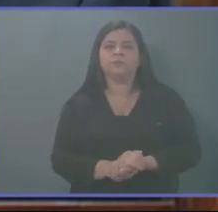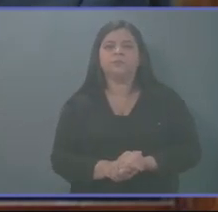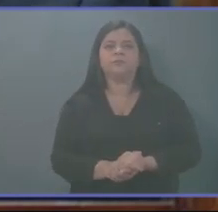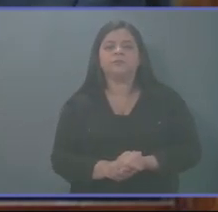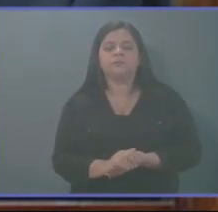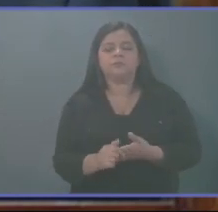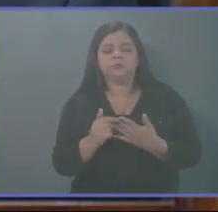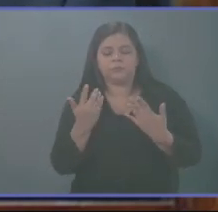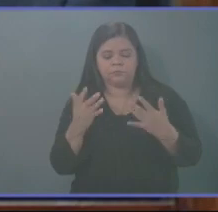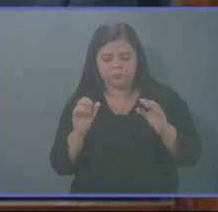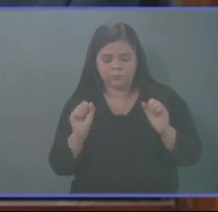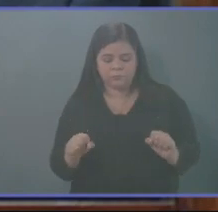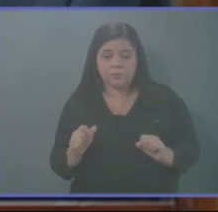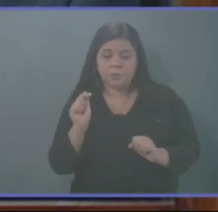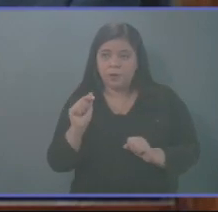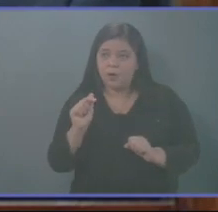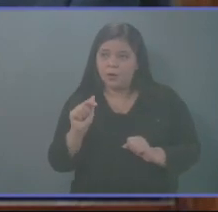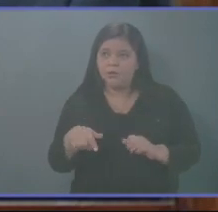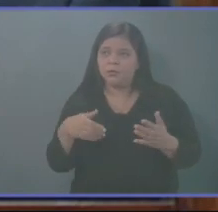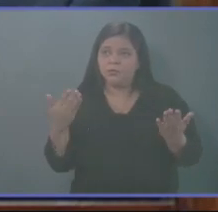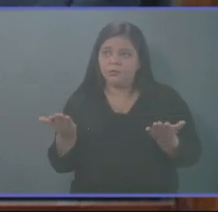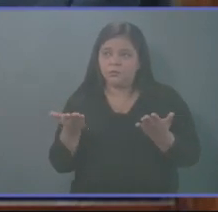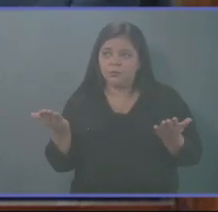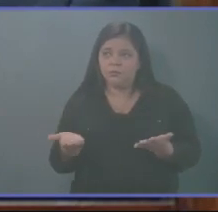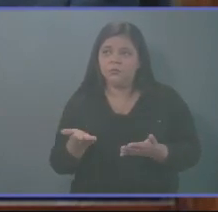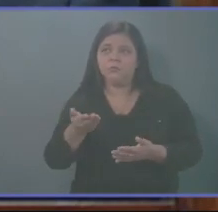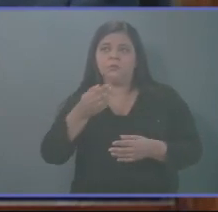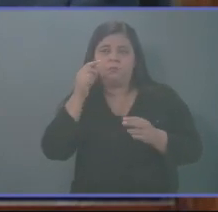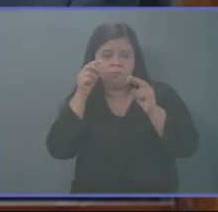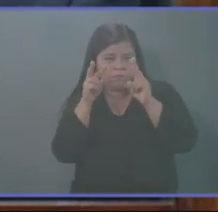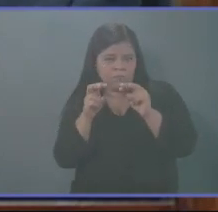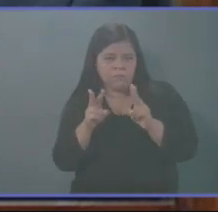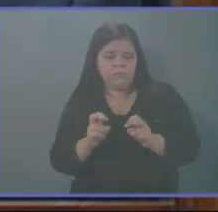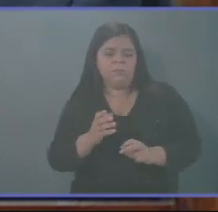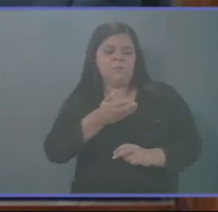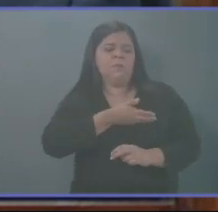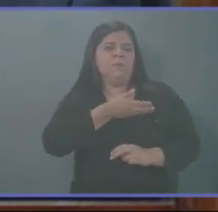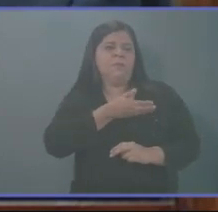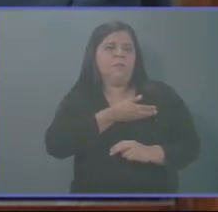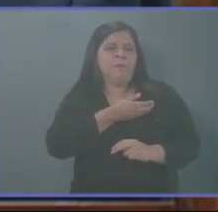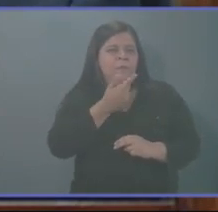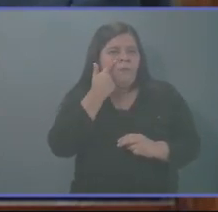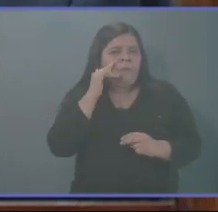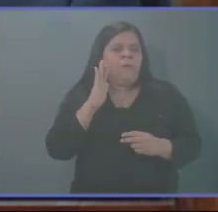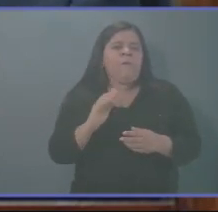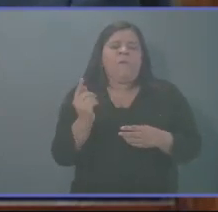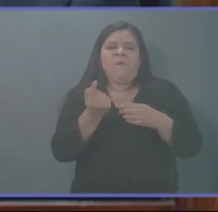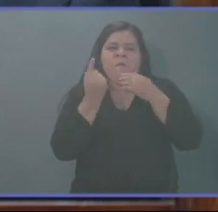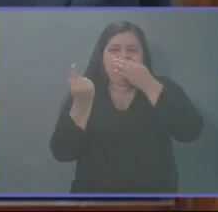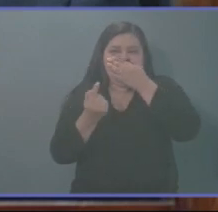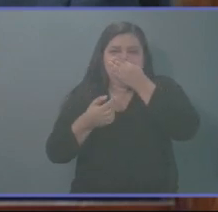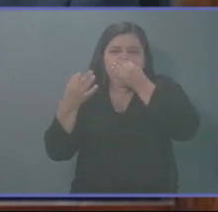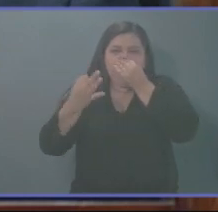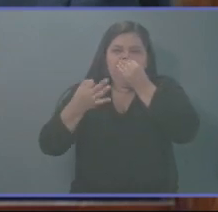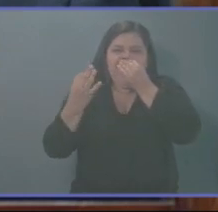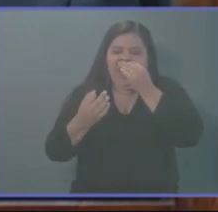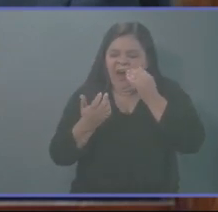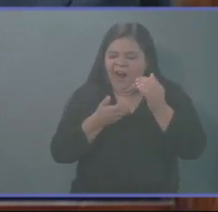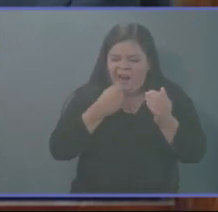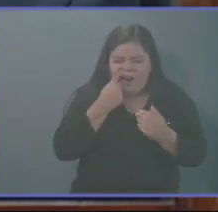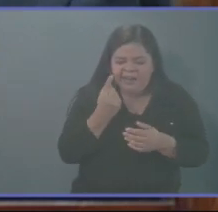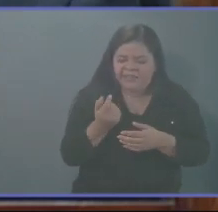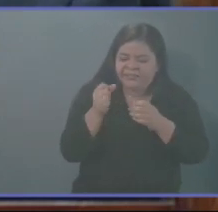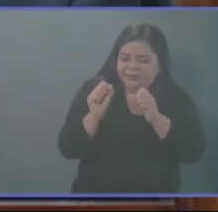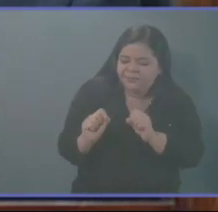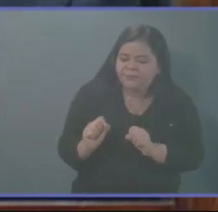para que sea este quien realice el examen de culpabilidad. Tal es así que solamente es necesario observar la